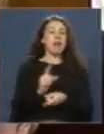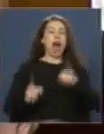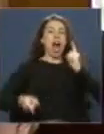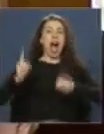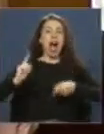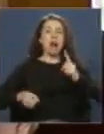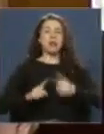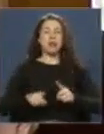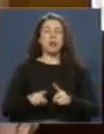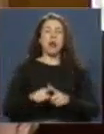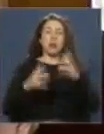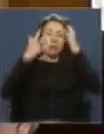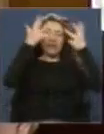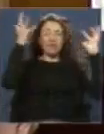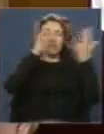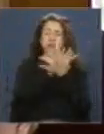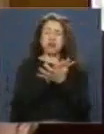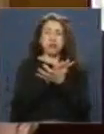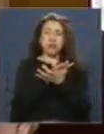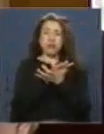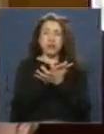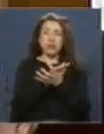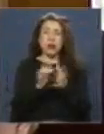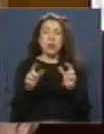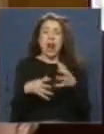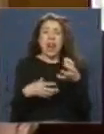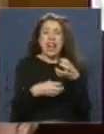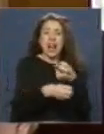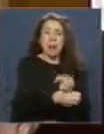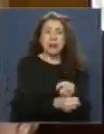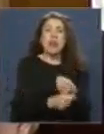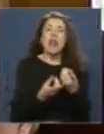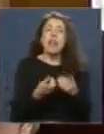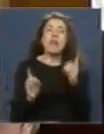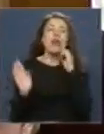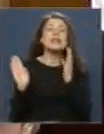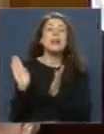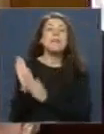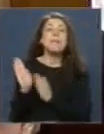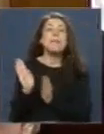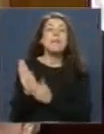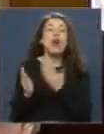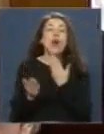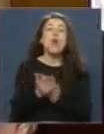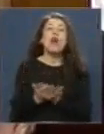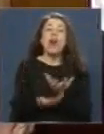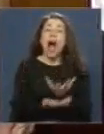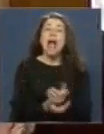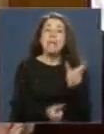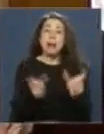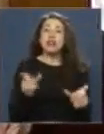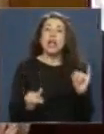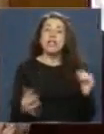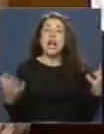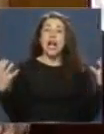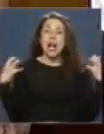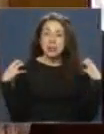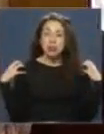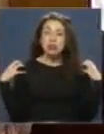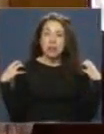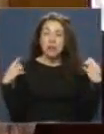el desquiciamiento represivo. La democracia se prueba cuando hay responsables. Por